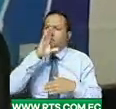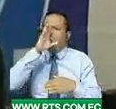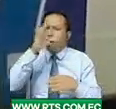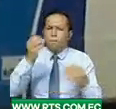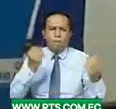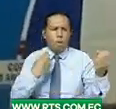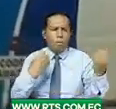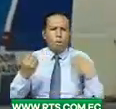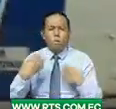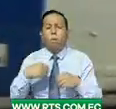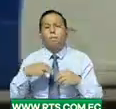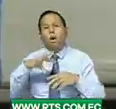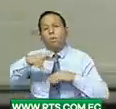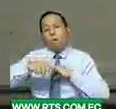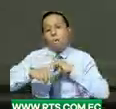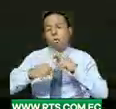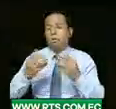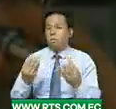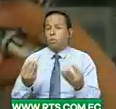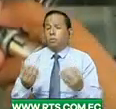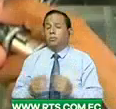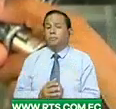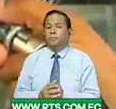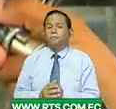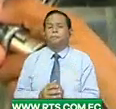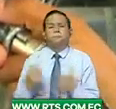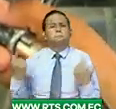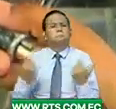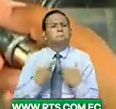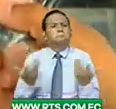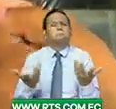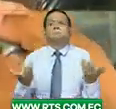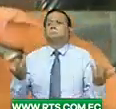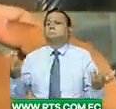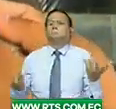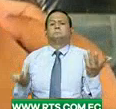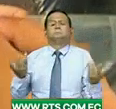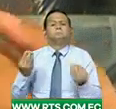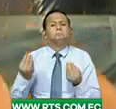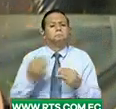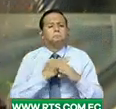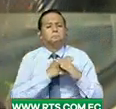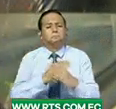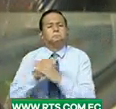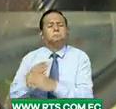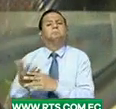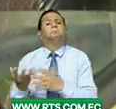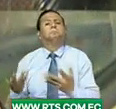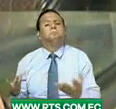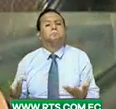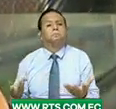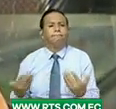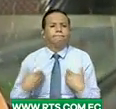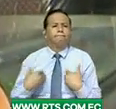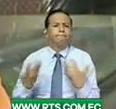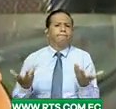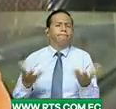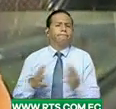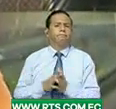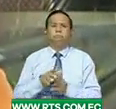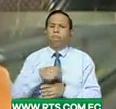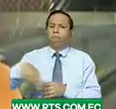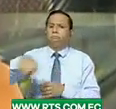reporta este tipo de situaciones. Estamos indefensos, no tenemos cómo actuar contra ellos. Siempre ellos